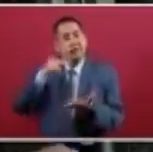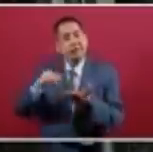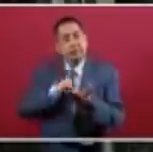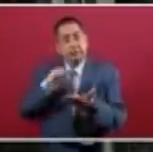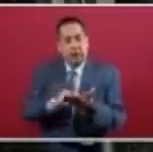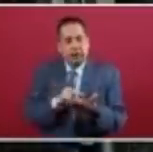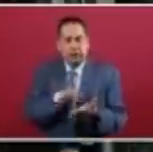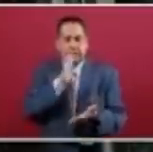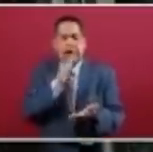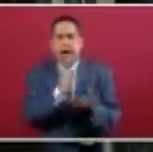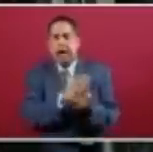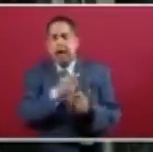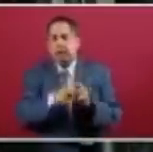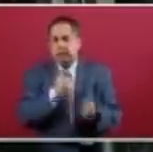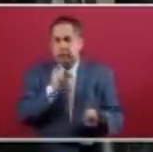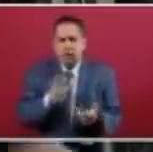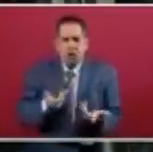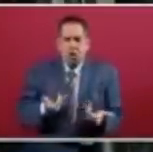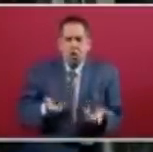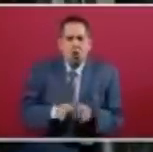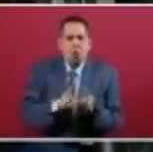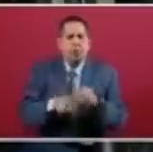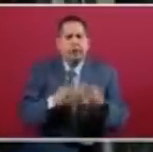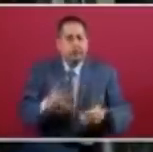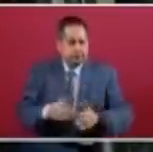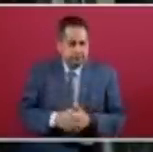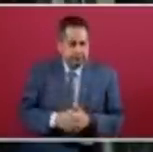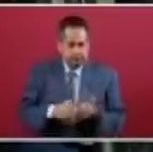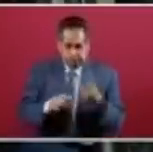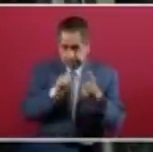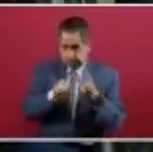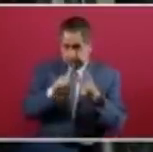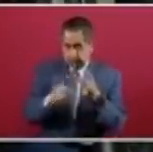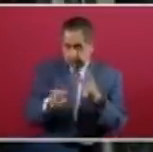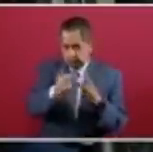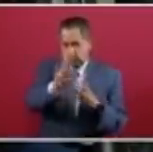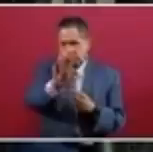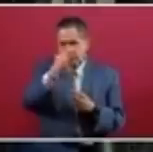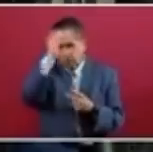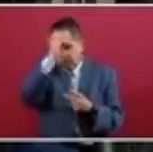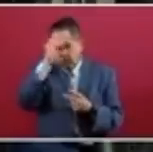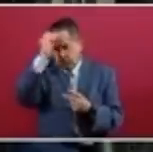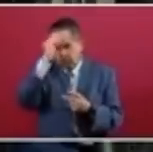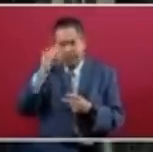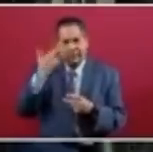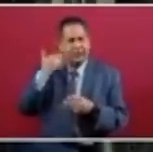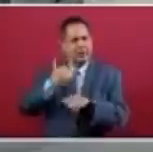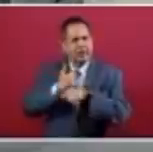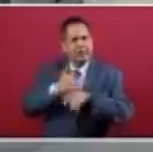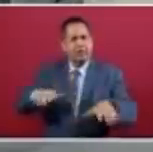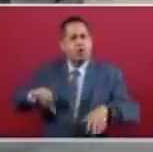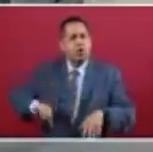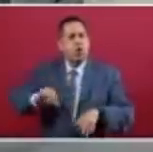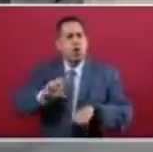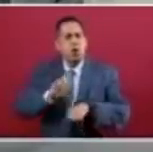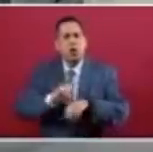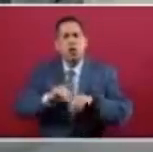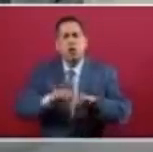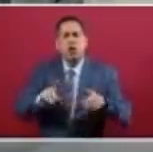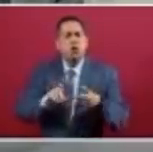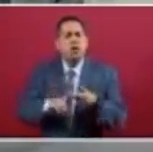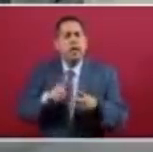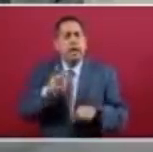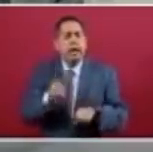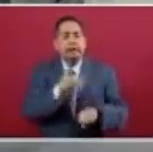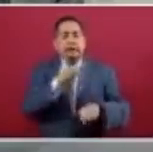es el objetivo? Y también, segundo, preguntarle su opinión sobre esta información que se da a conocer el día de hoy, en el sentido de que el